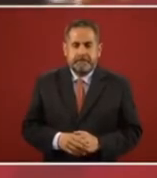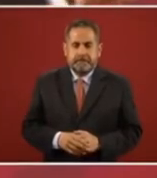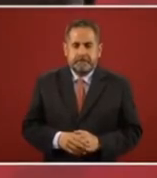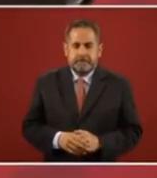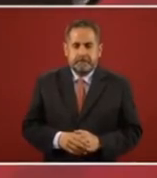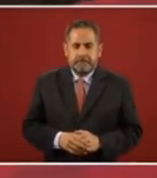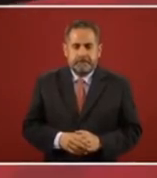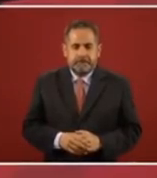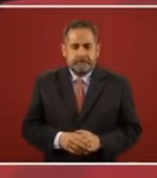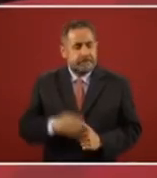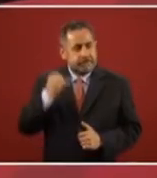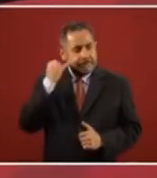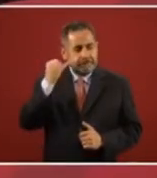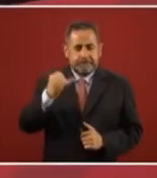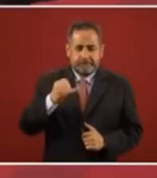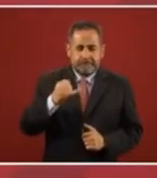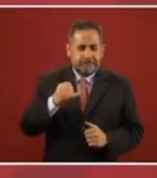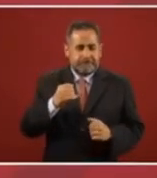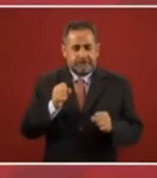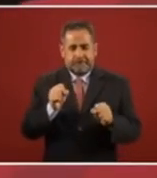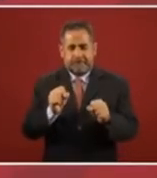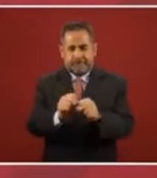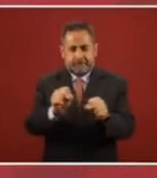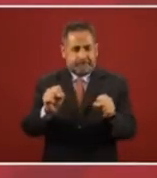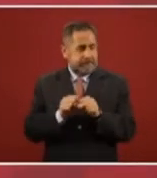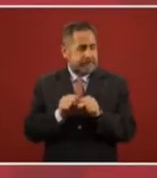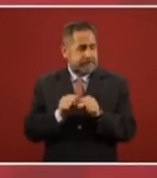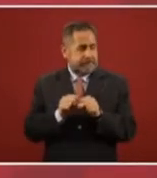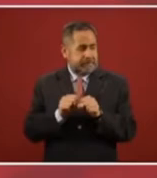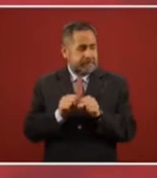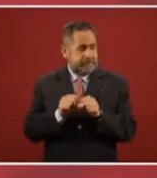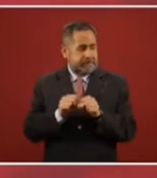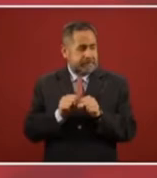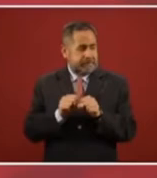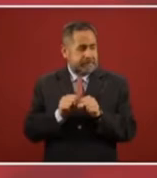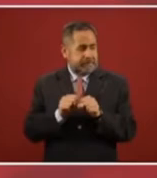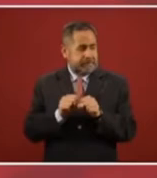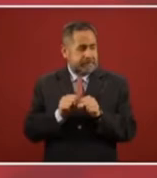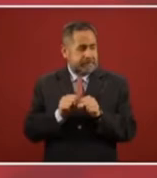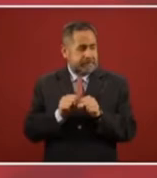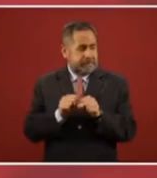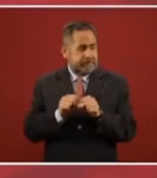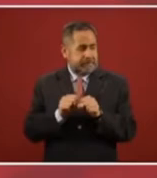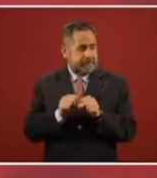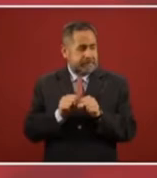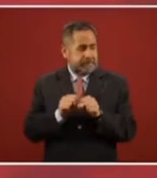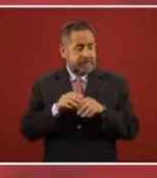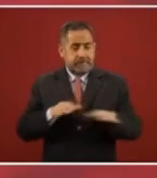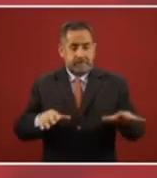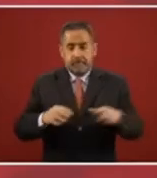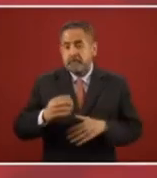los salones el comedor es el balance de género